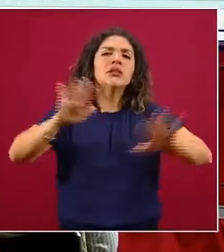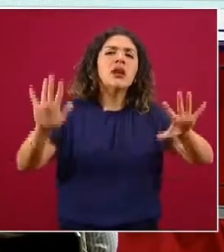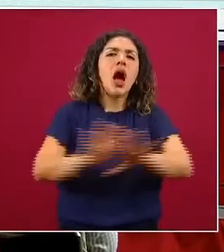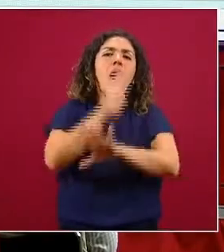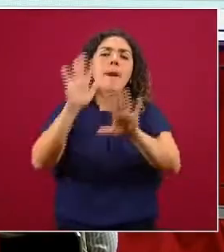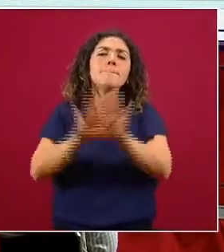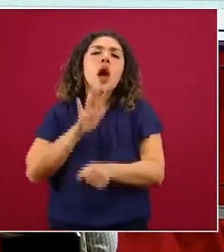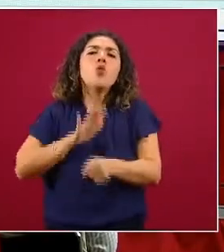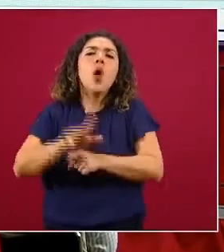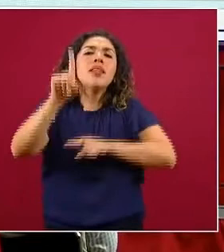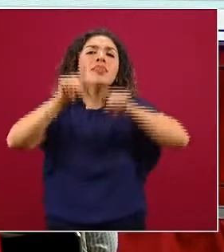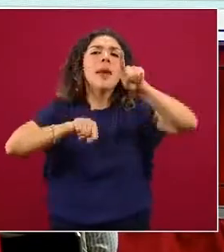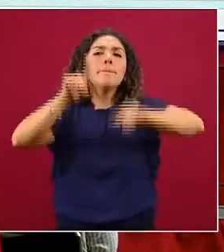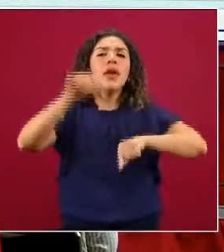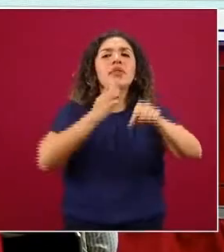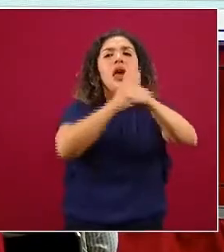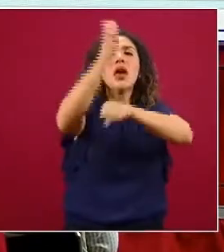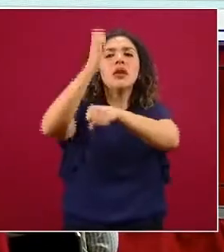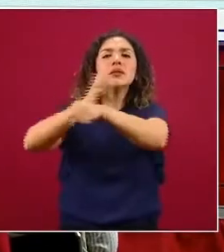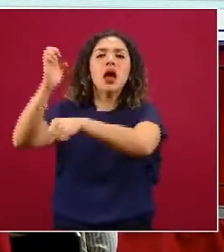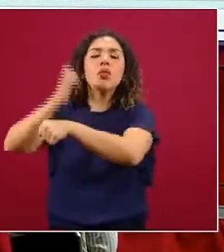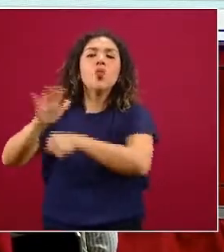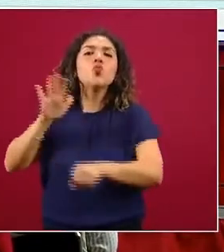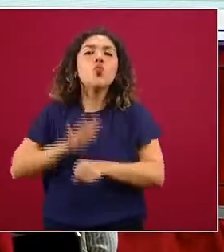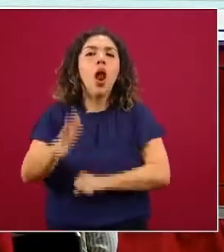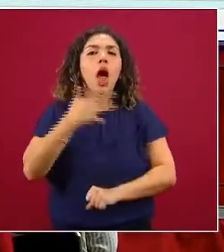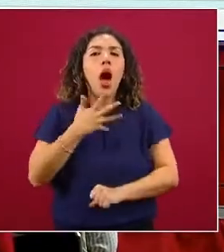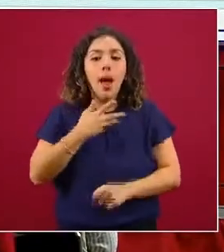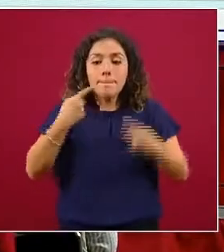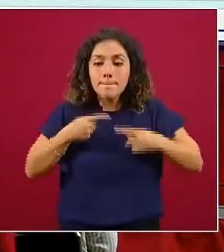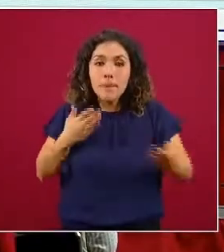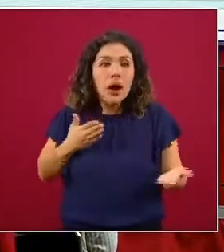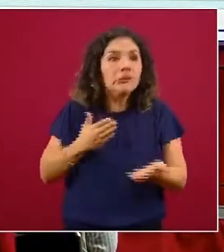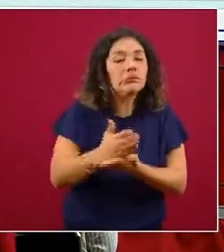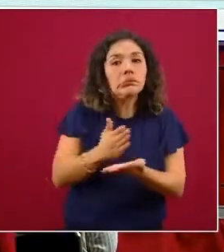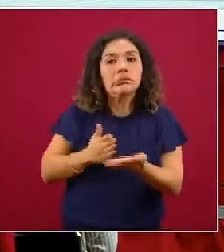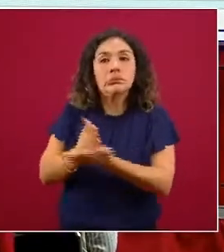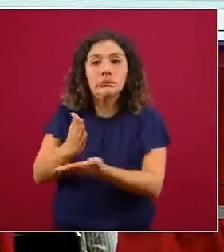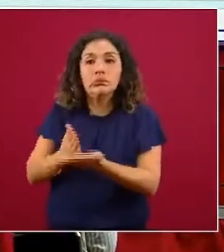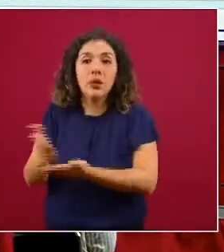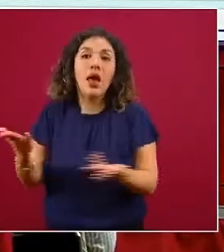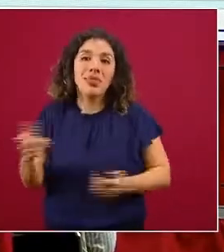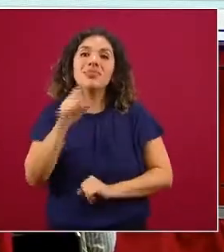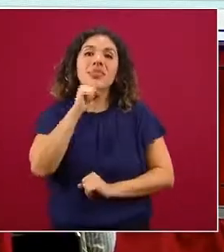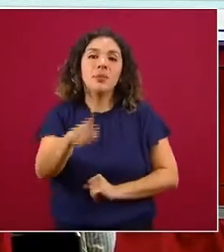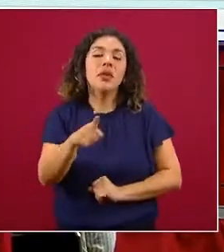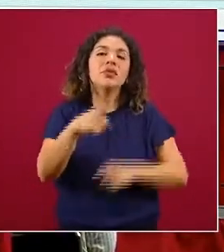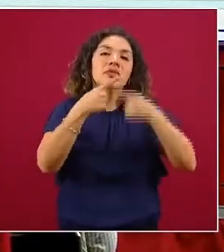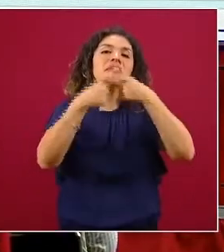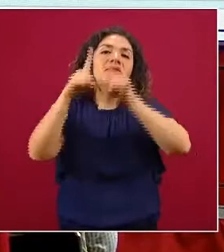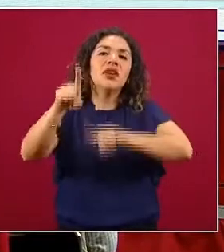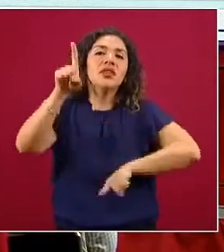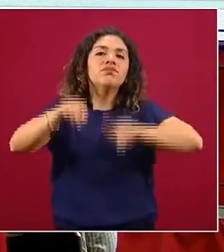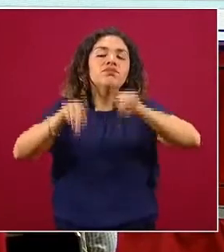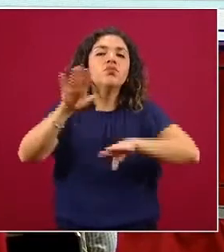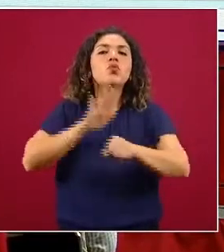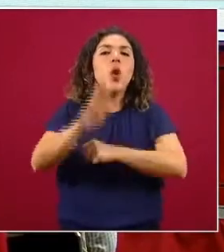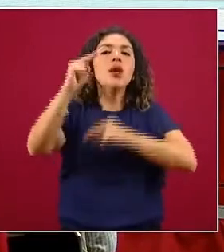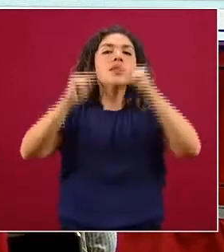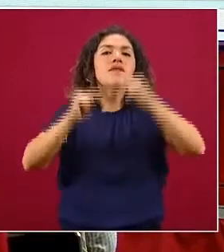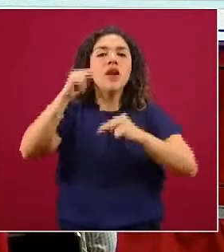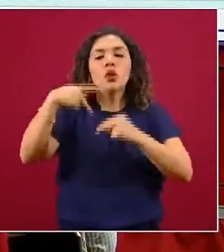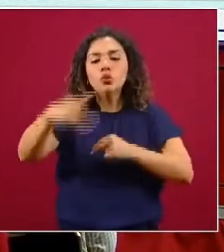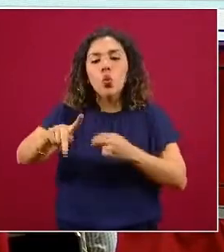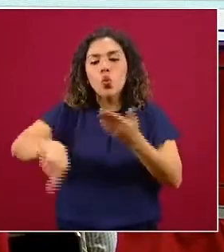dependiendo de la entidad federativa en la cual se encuentran las personas, y a su vez también puede variar en el nivel